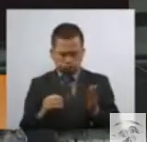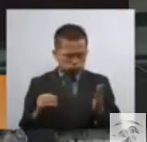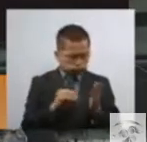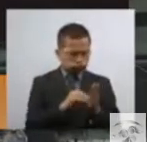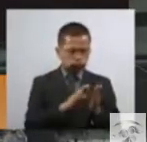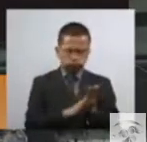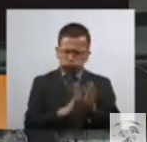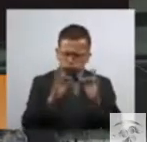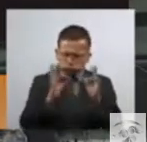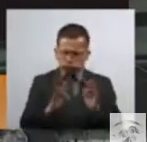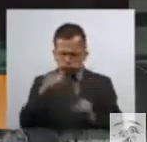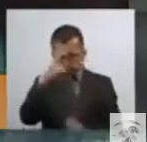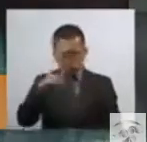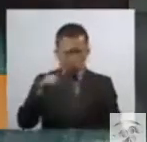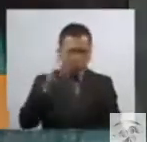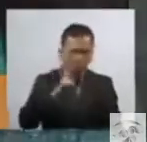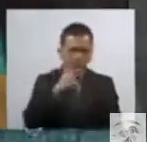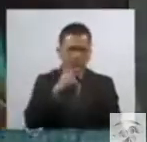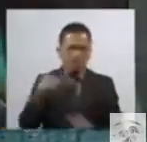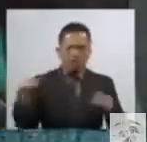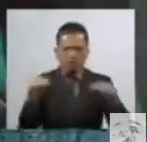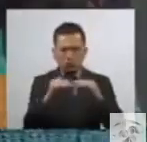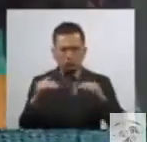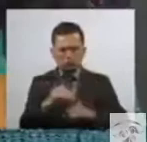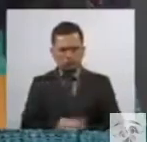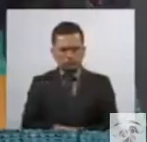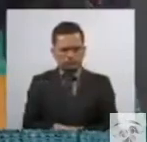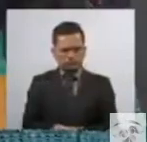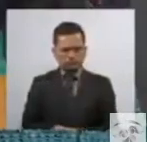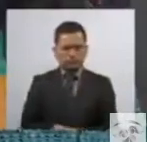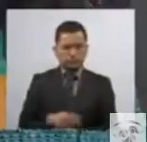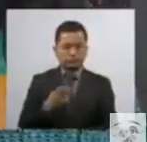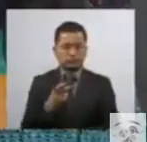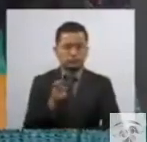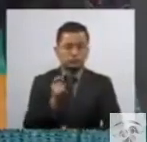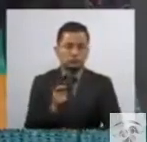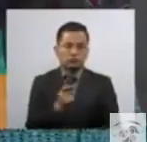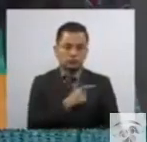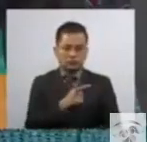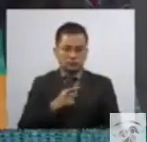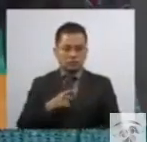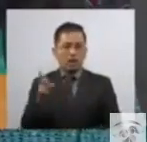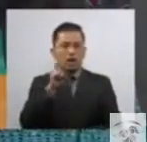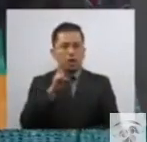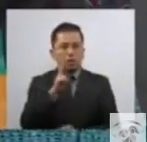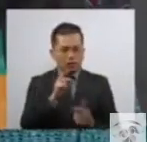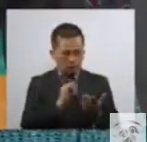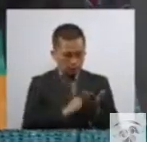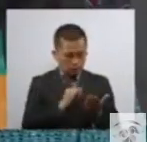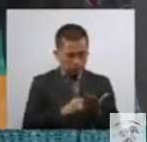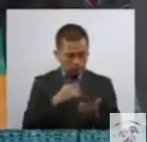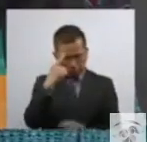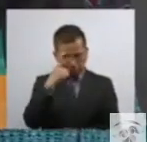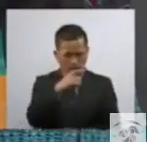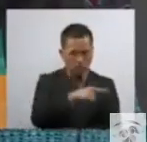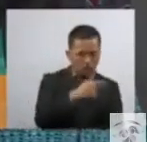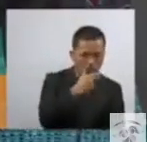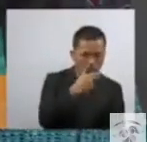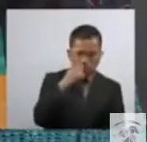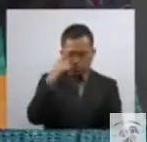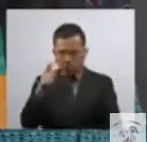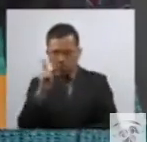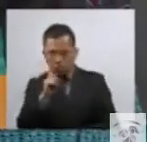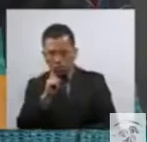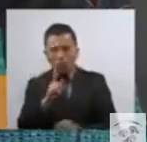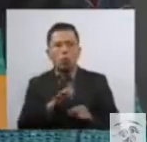Y eso implica identificar qué impuestos afectan de manera diferente a los hombres y las mujeres. Y